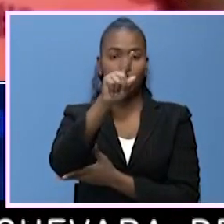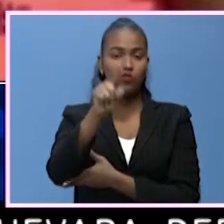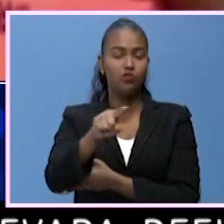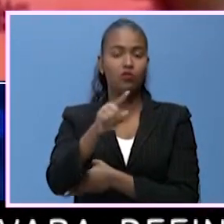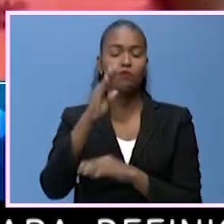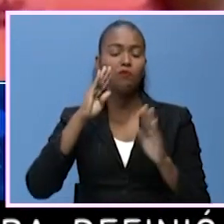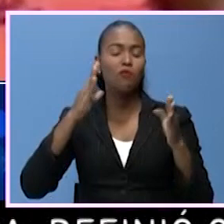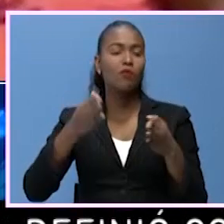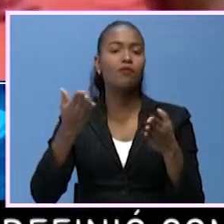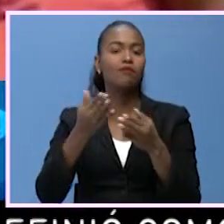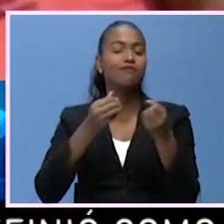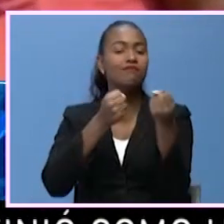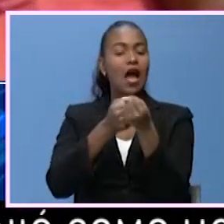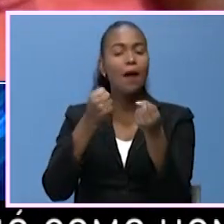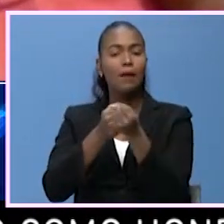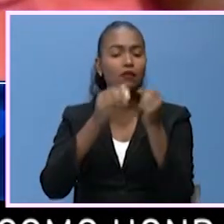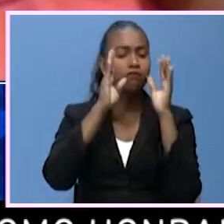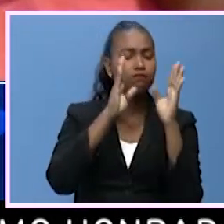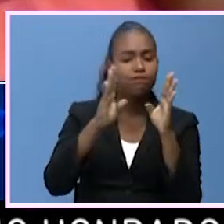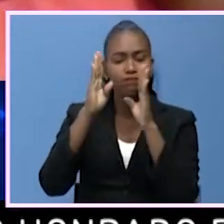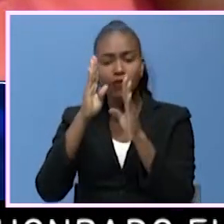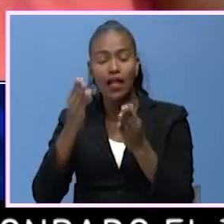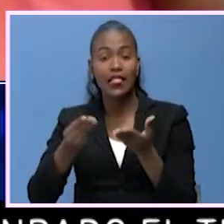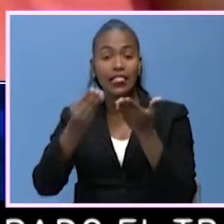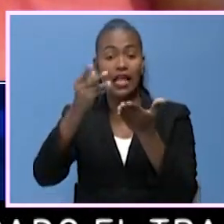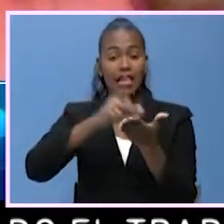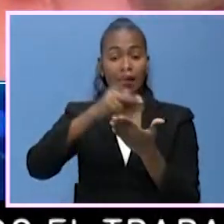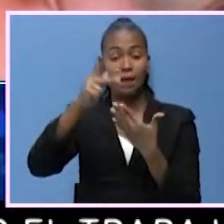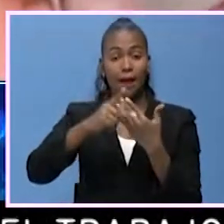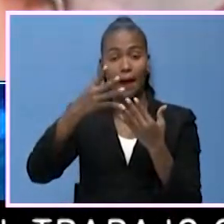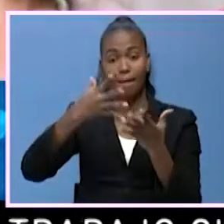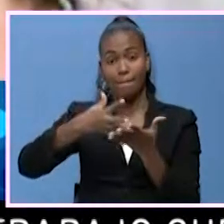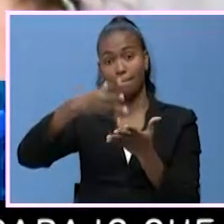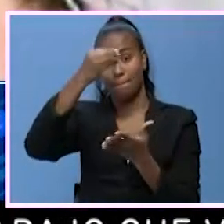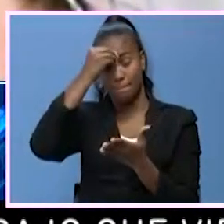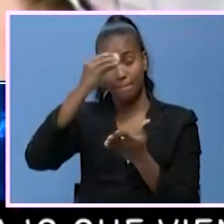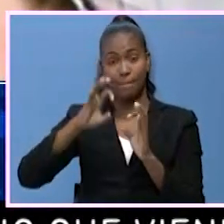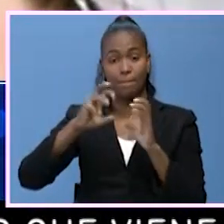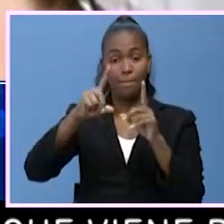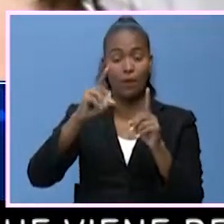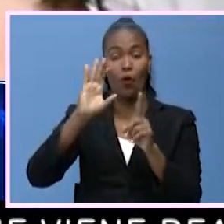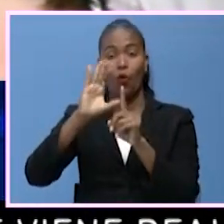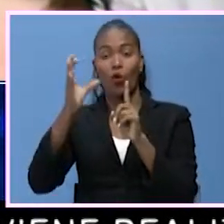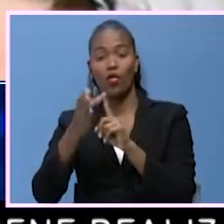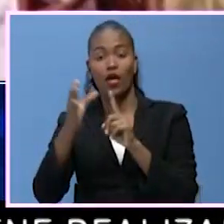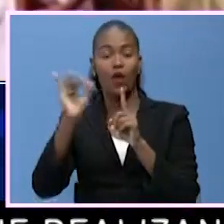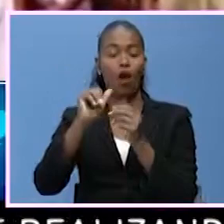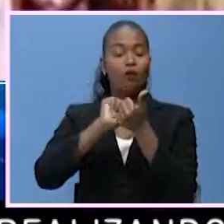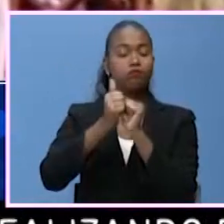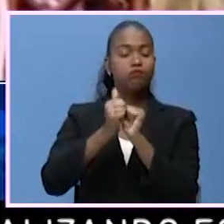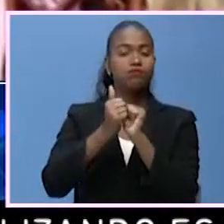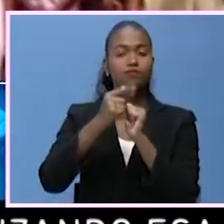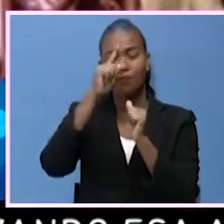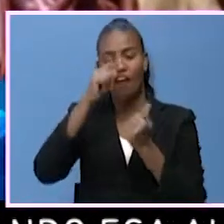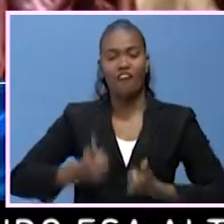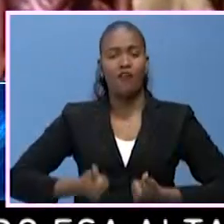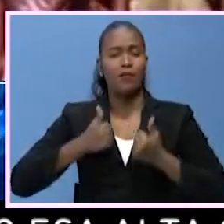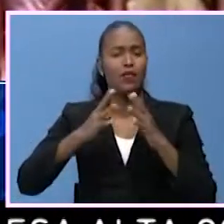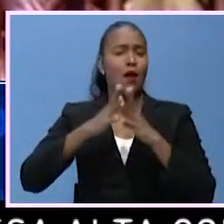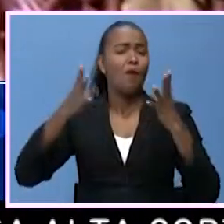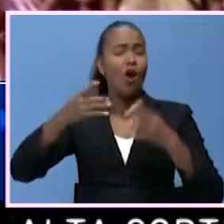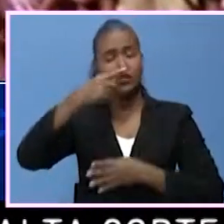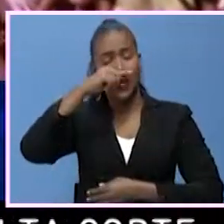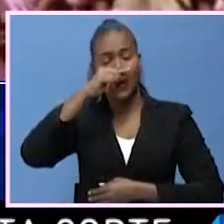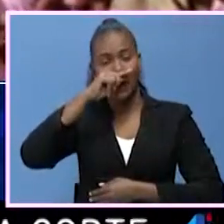en brindar apoyo, asistencia y crear programas educativos, culturales y deportivos de impacto positivo en la vida de miles de